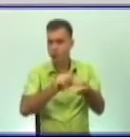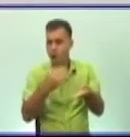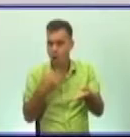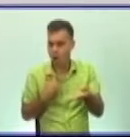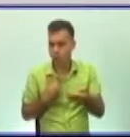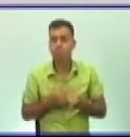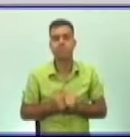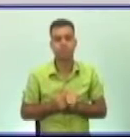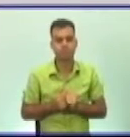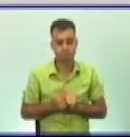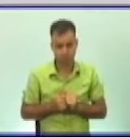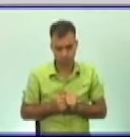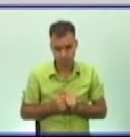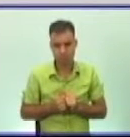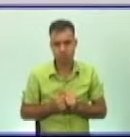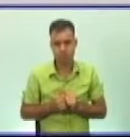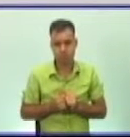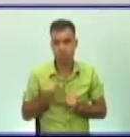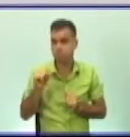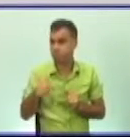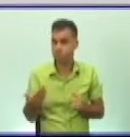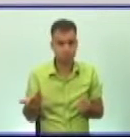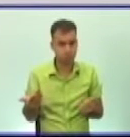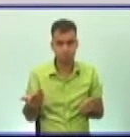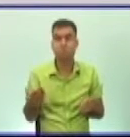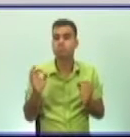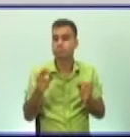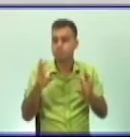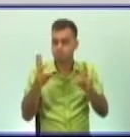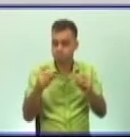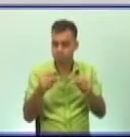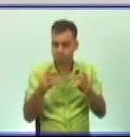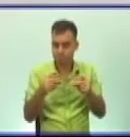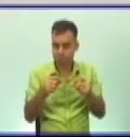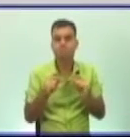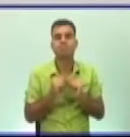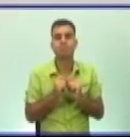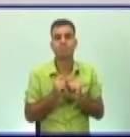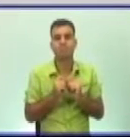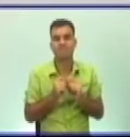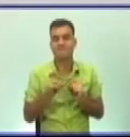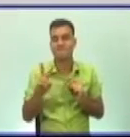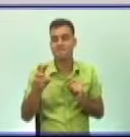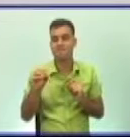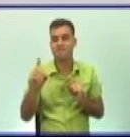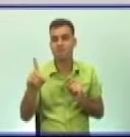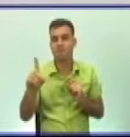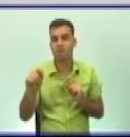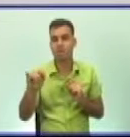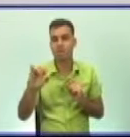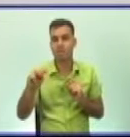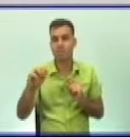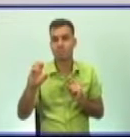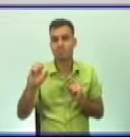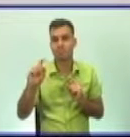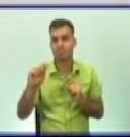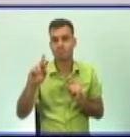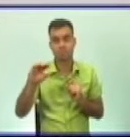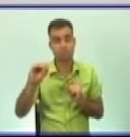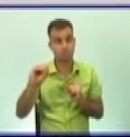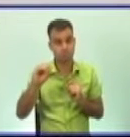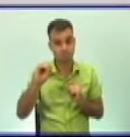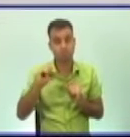ahora tenemos que determinar también el valor del instrumento voltímetro. Ojo con el